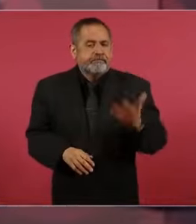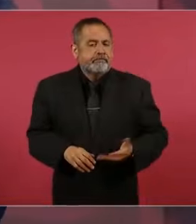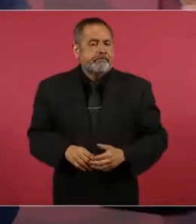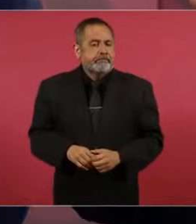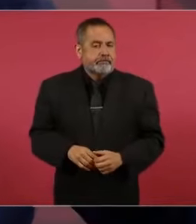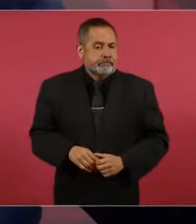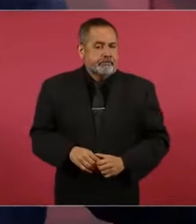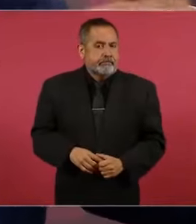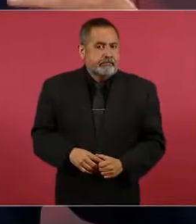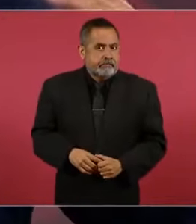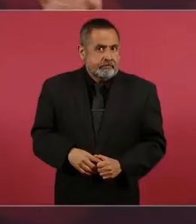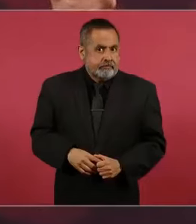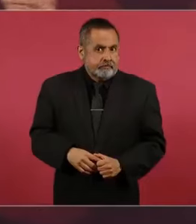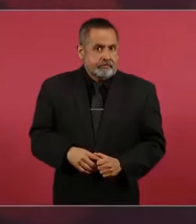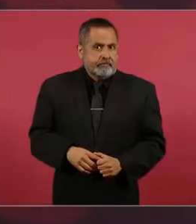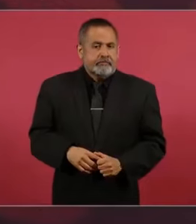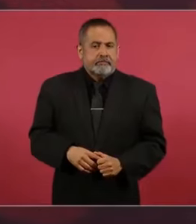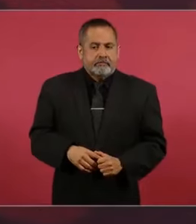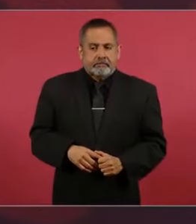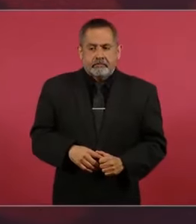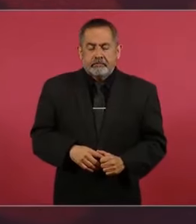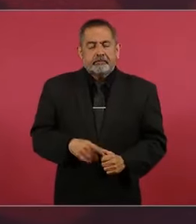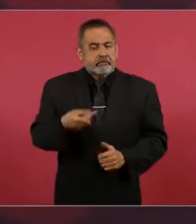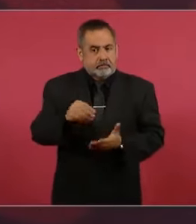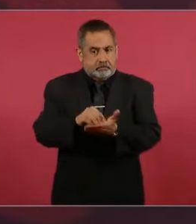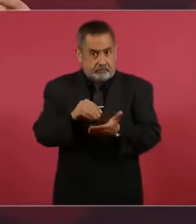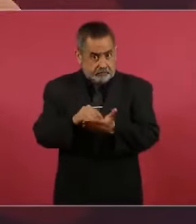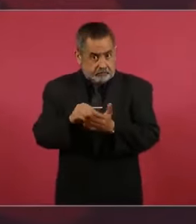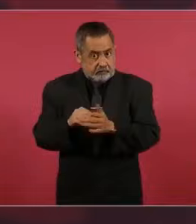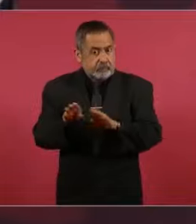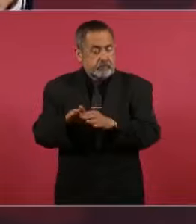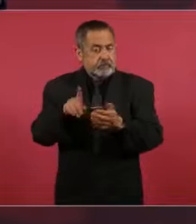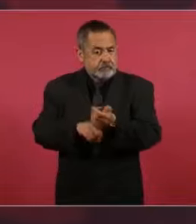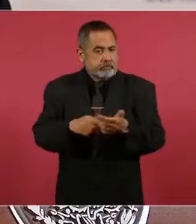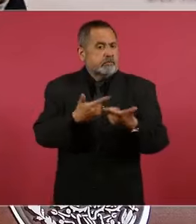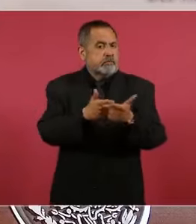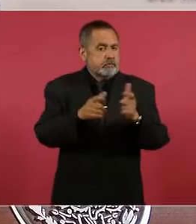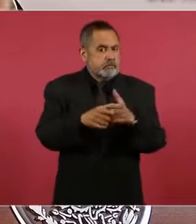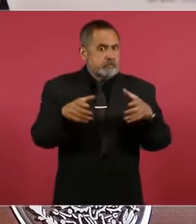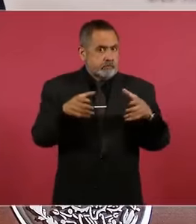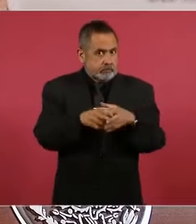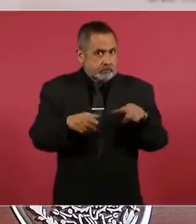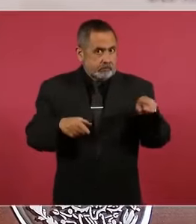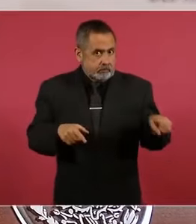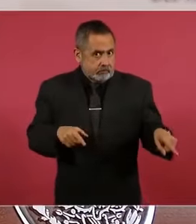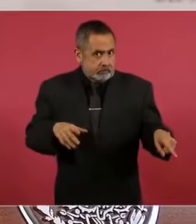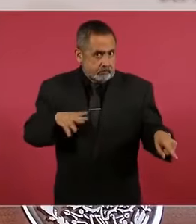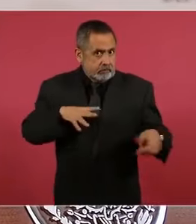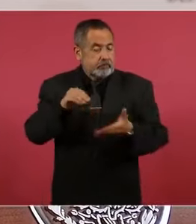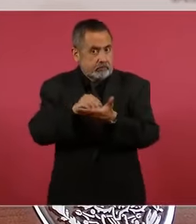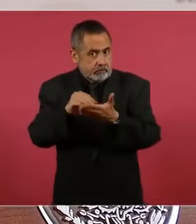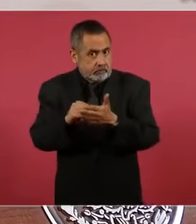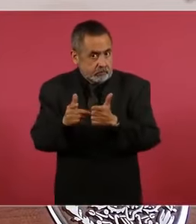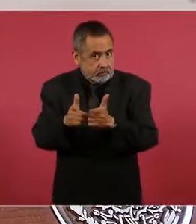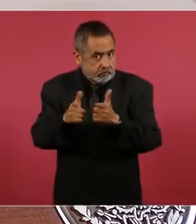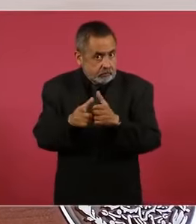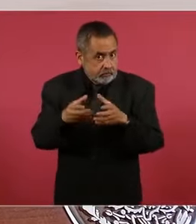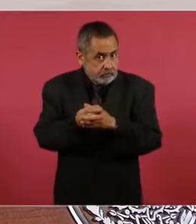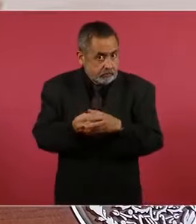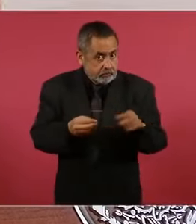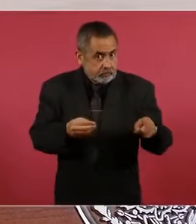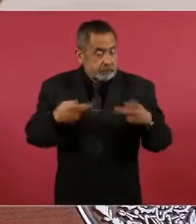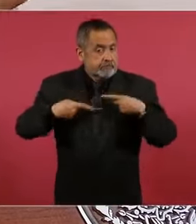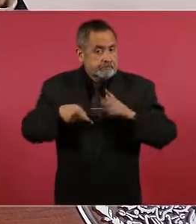Entonces había, y todavía existe, un bloque, un grupo